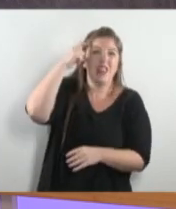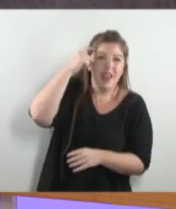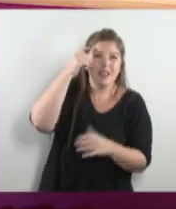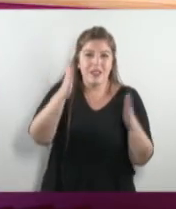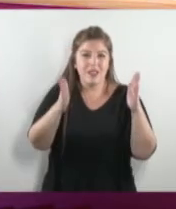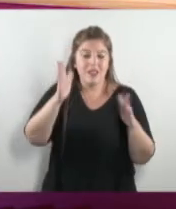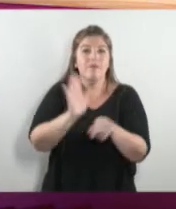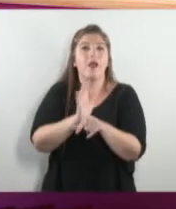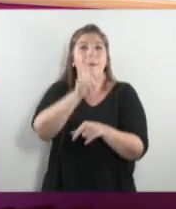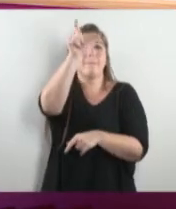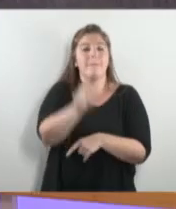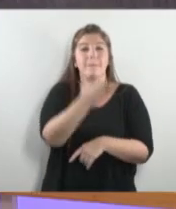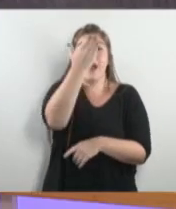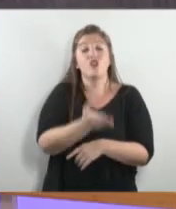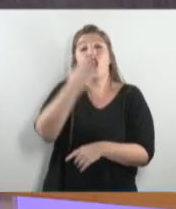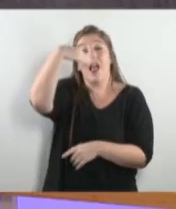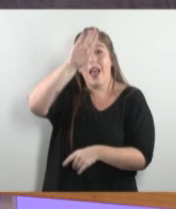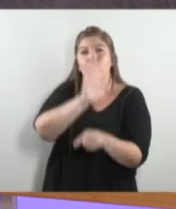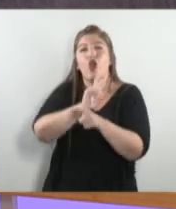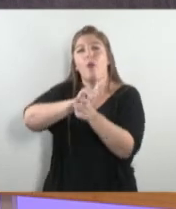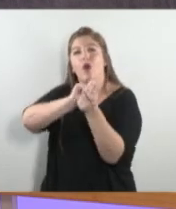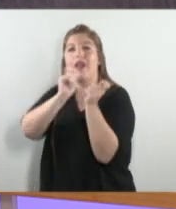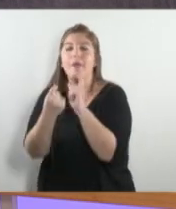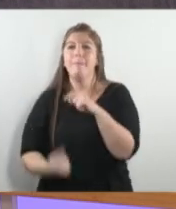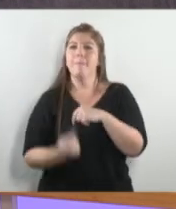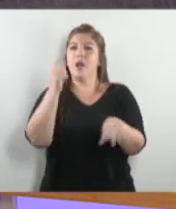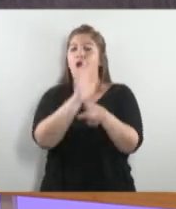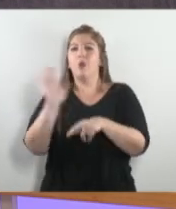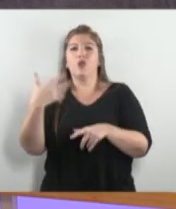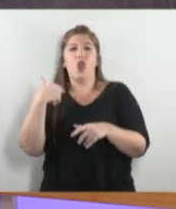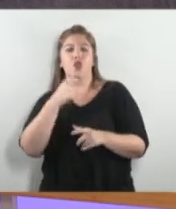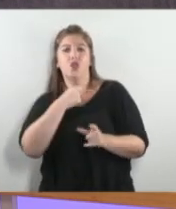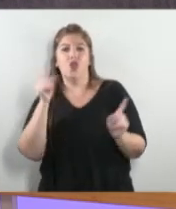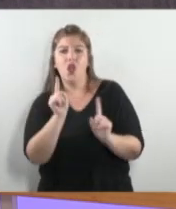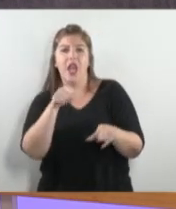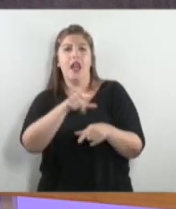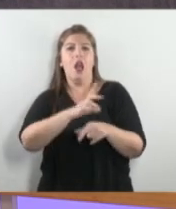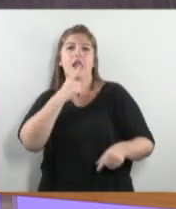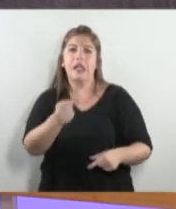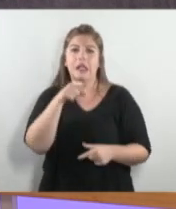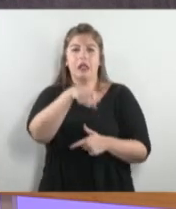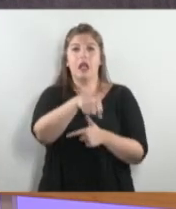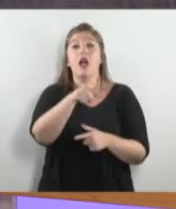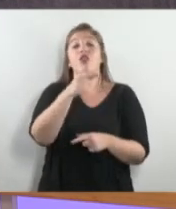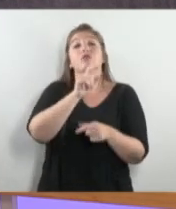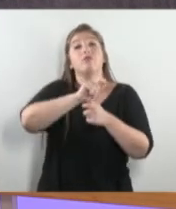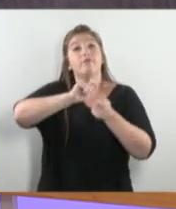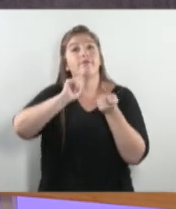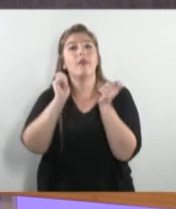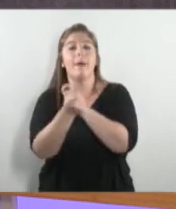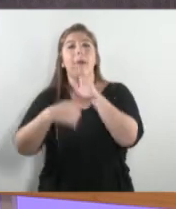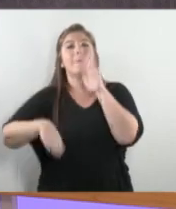mutar también, de ser primero alguien no querido, cuestionado, pasa, sobre todo en la obra de